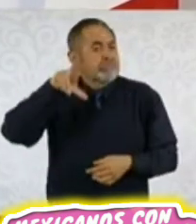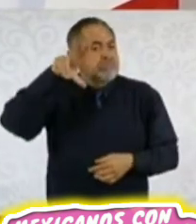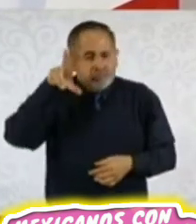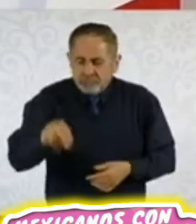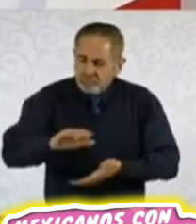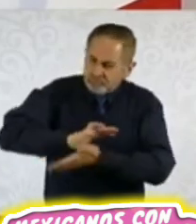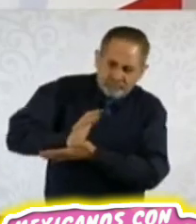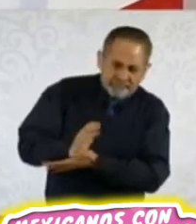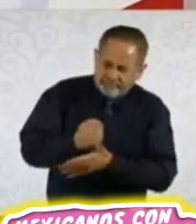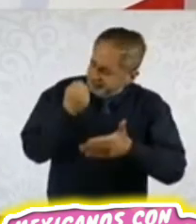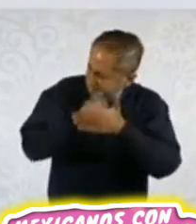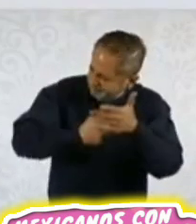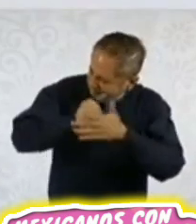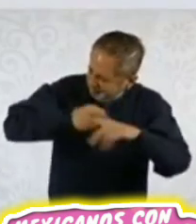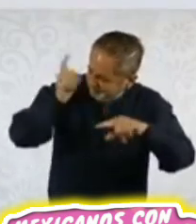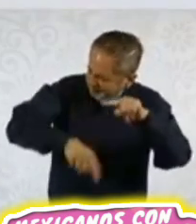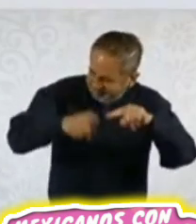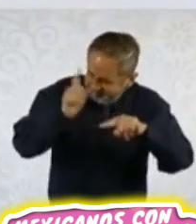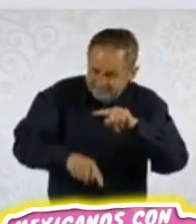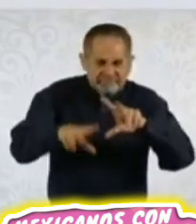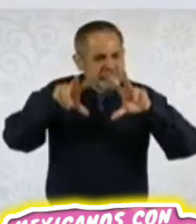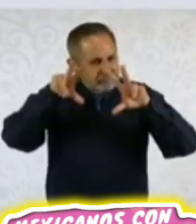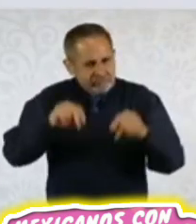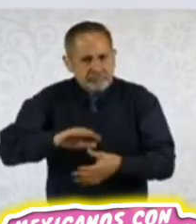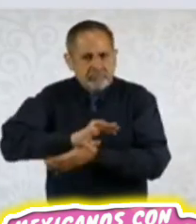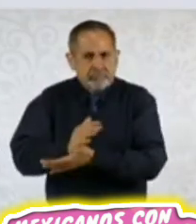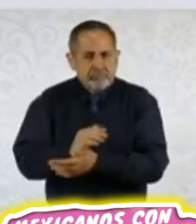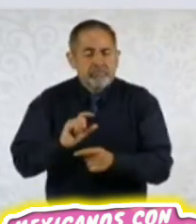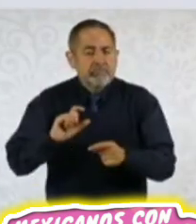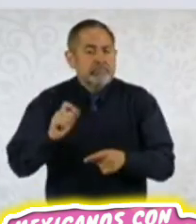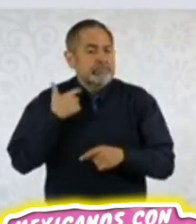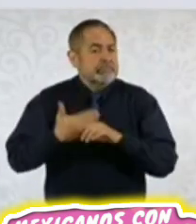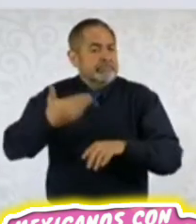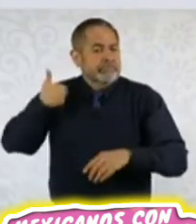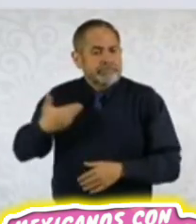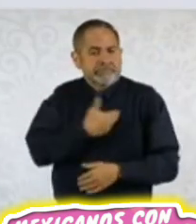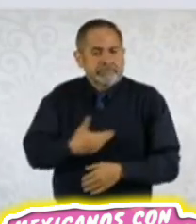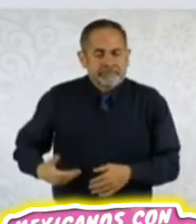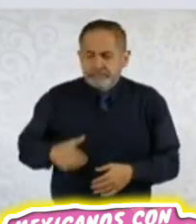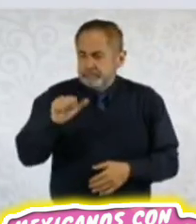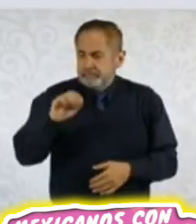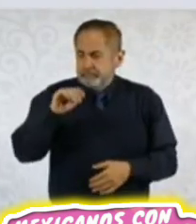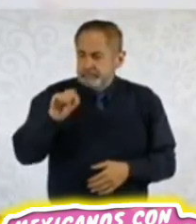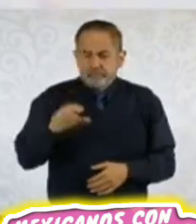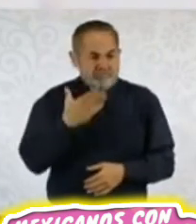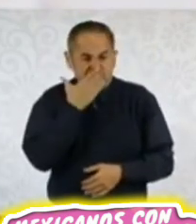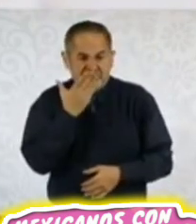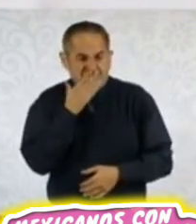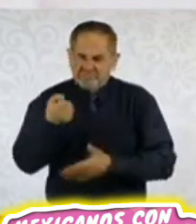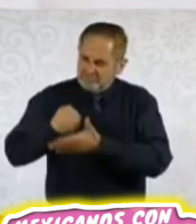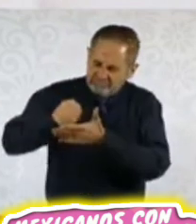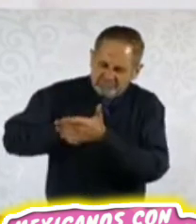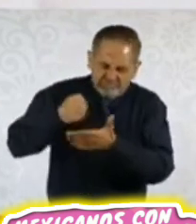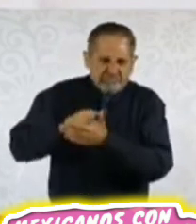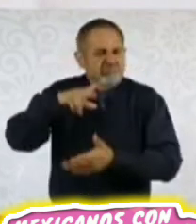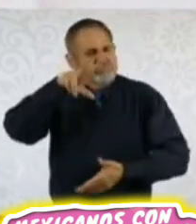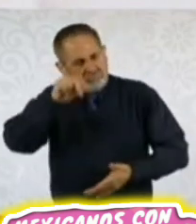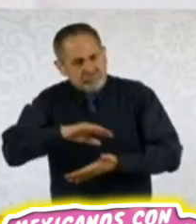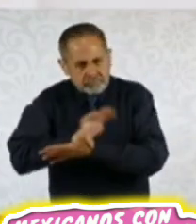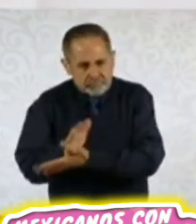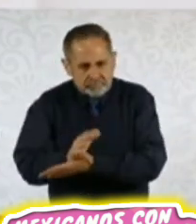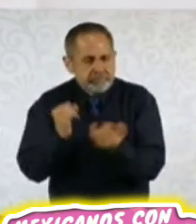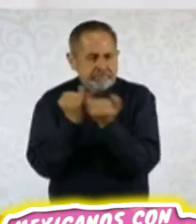discriminación, que es algo que hizo muy bien el presidente Andrés Manuel López Obrador. Y ahora pues vamos